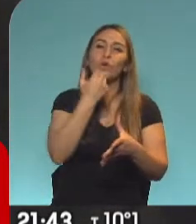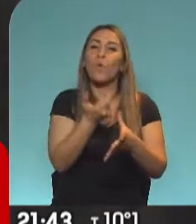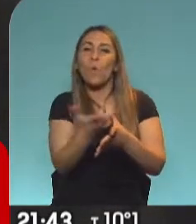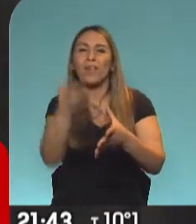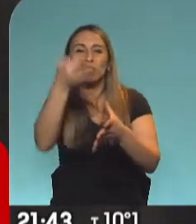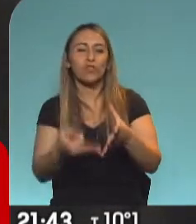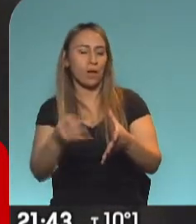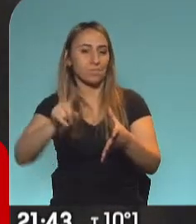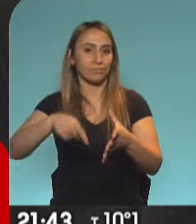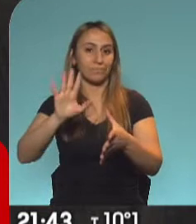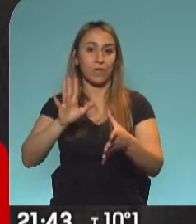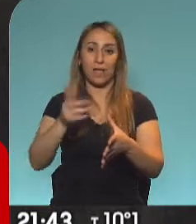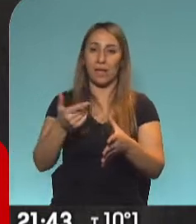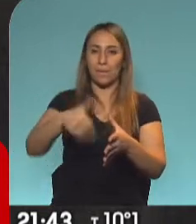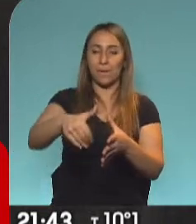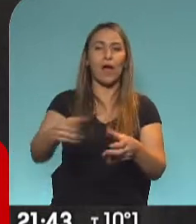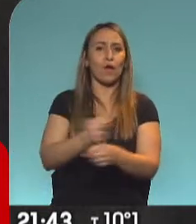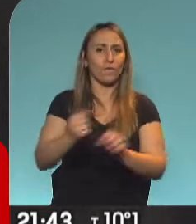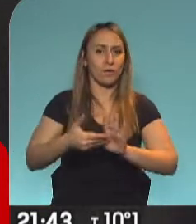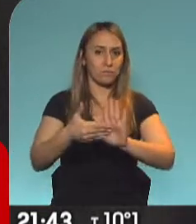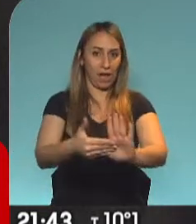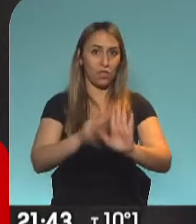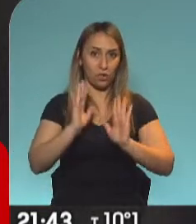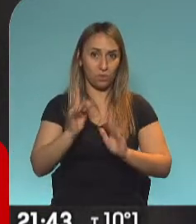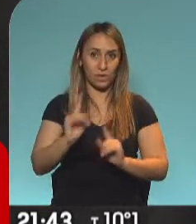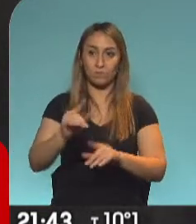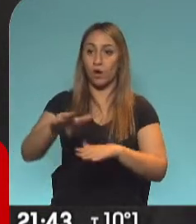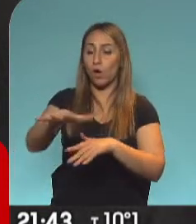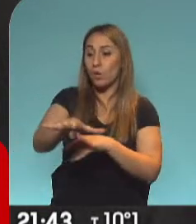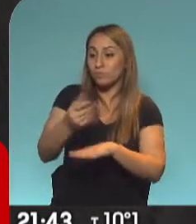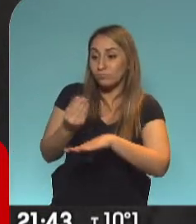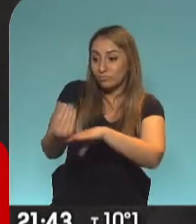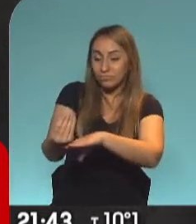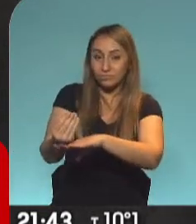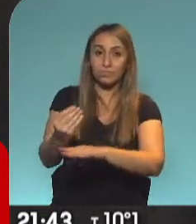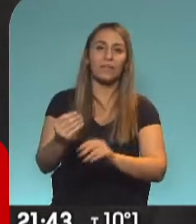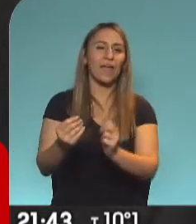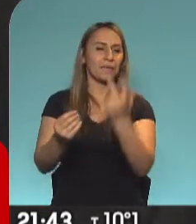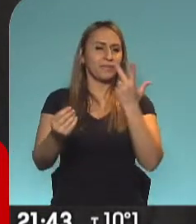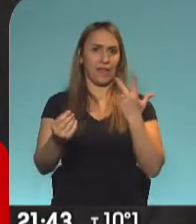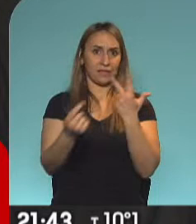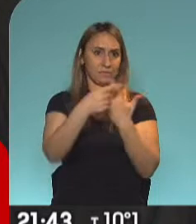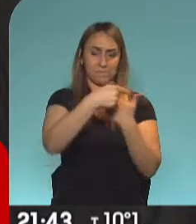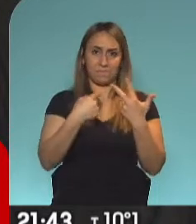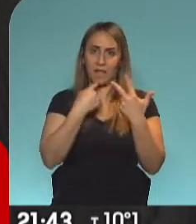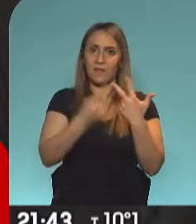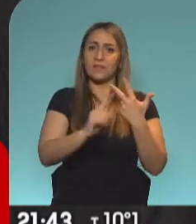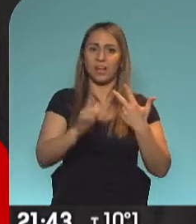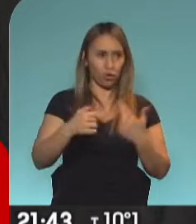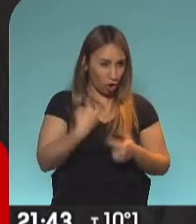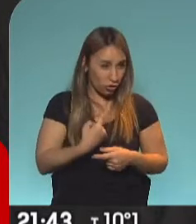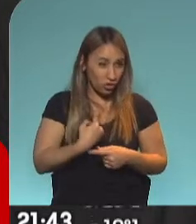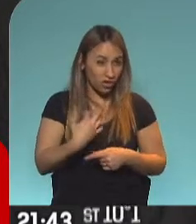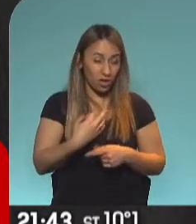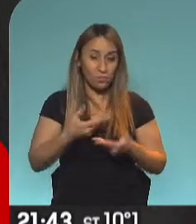ellos, van a ser confirmados en el lugar que fueron trasladados. Y hay 3 que dicen nosotros no tenemos por qué pasar por el